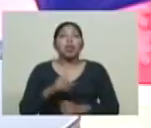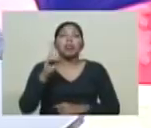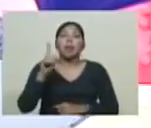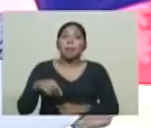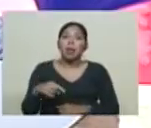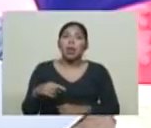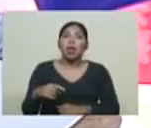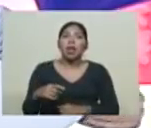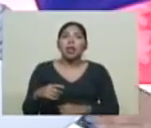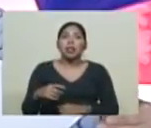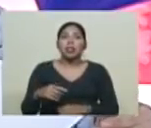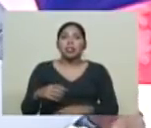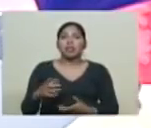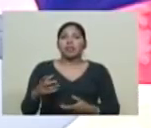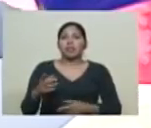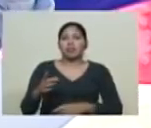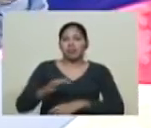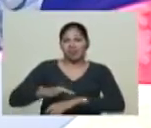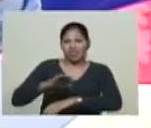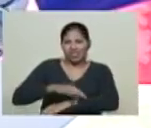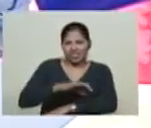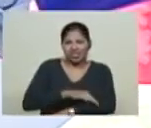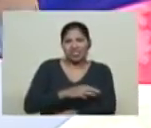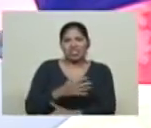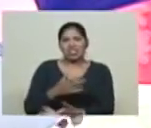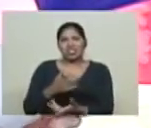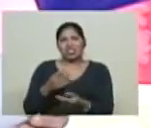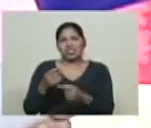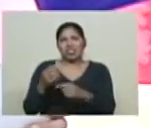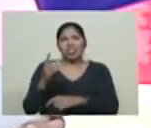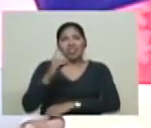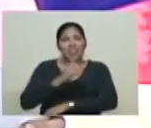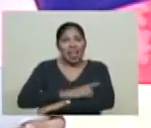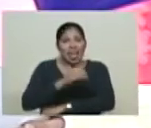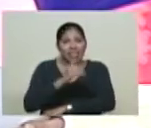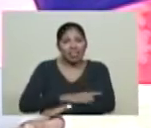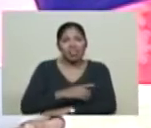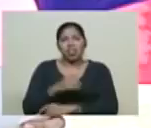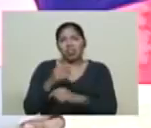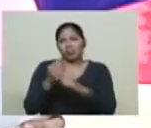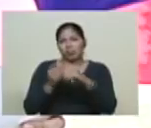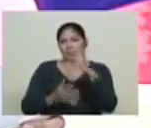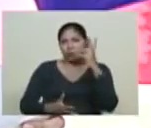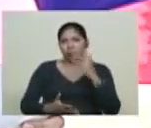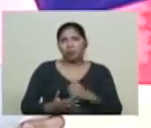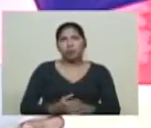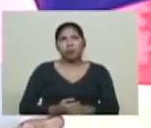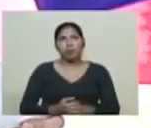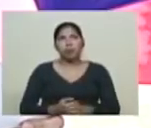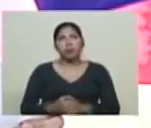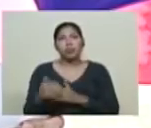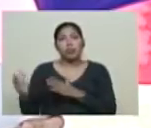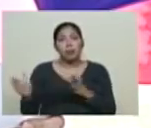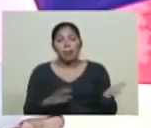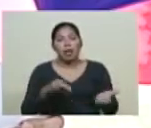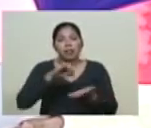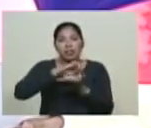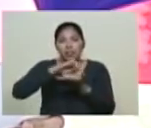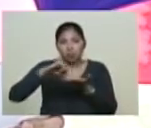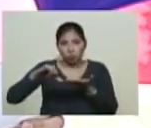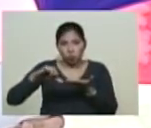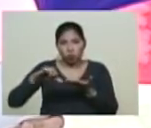incorporado Zika, dengue, chikungunya, es parte del trabajo preventivo. El Plan Quirúrgico Nacional, presidente,